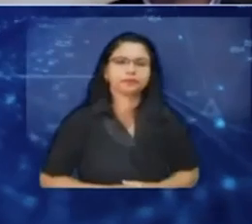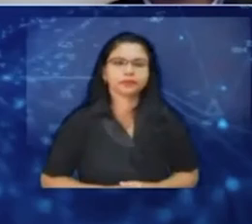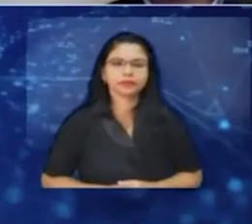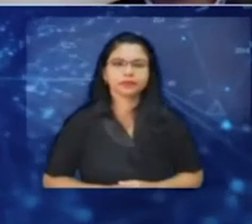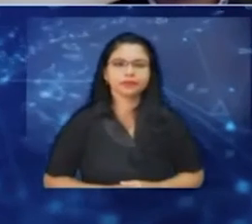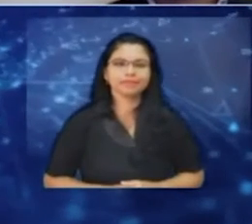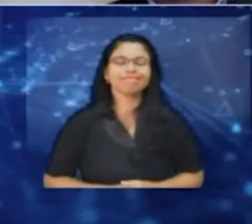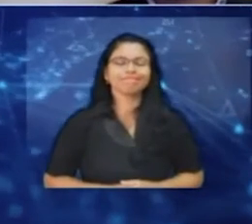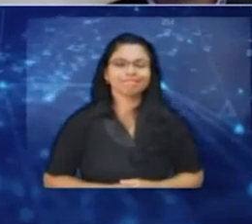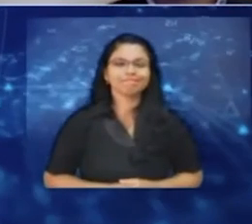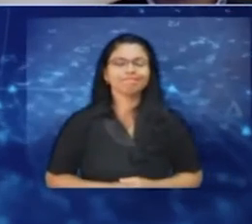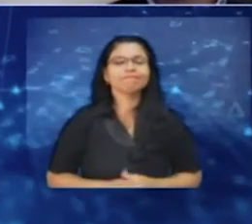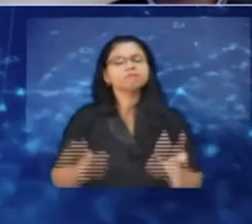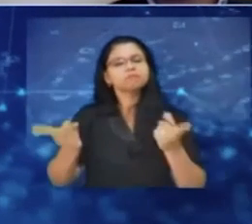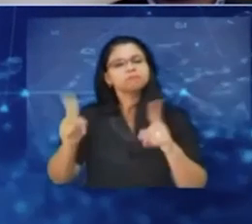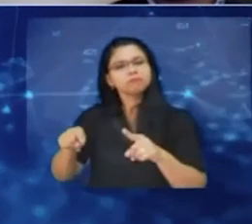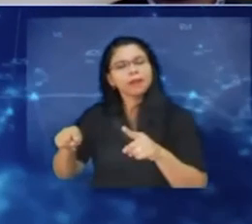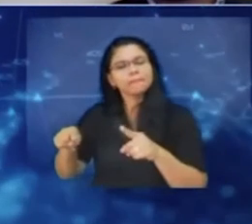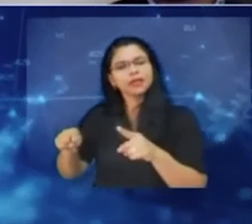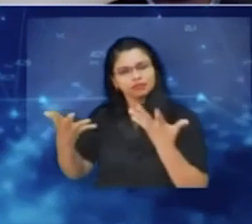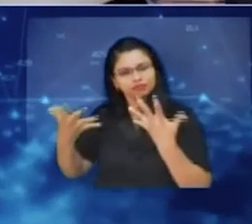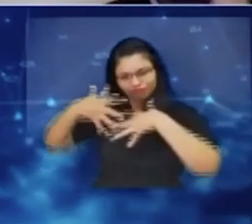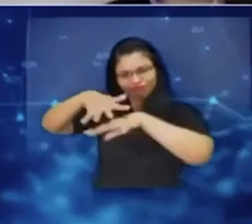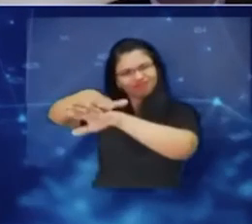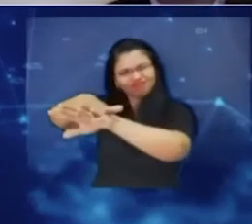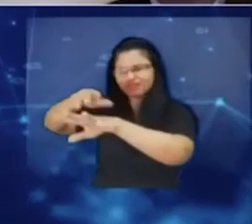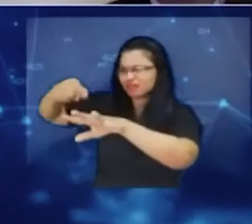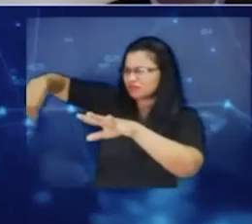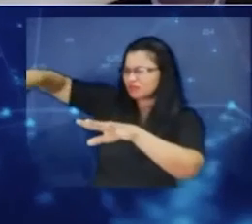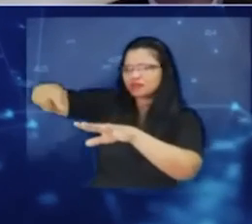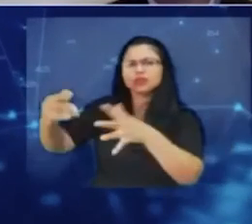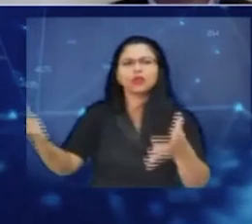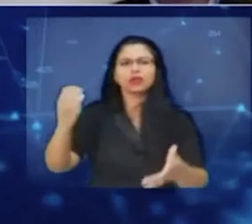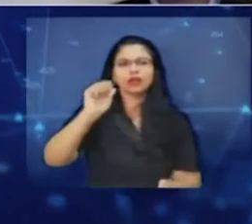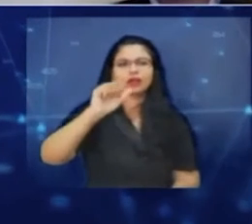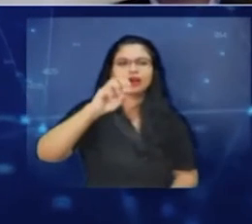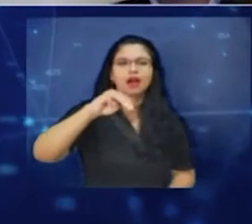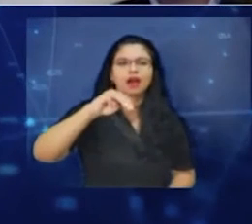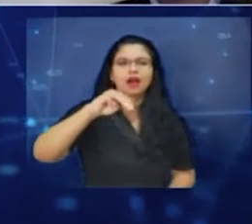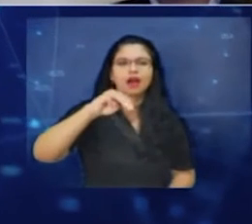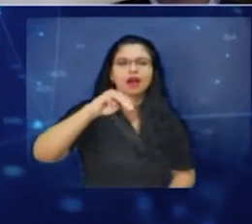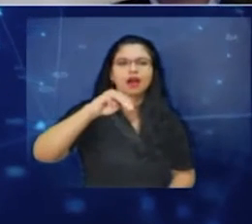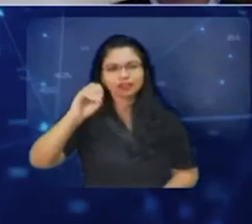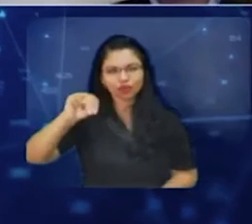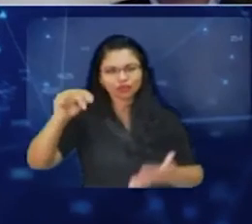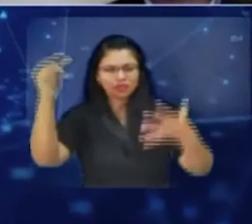la emergencia de varios actores, del puesto de Amazon, de SpaceX, que no